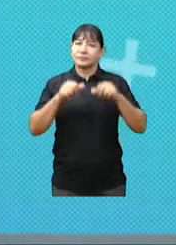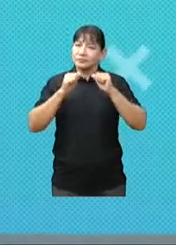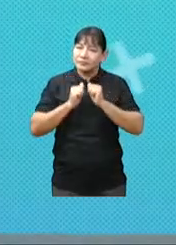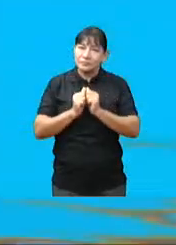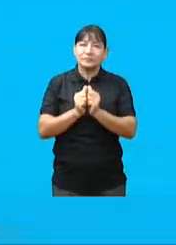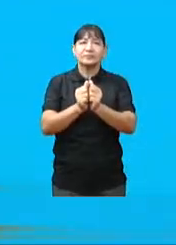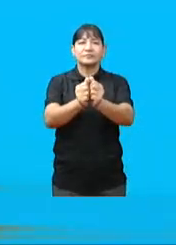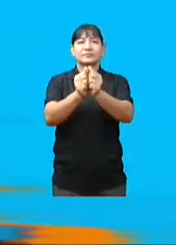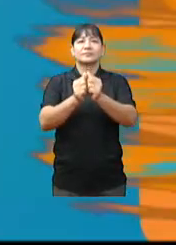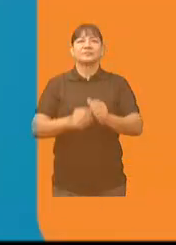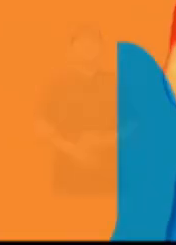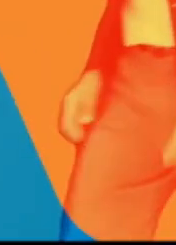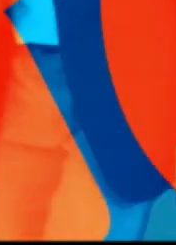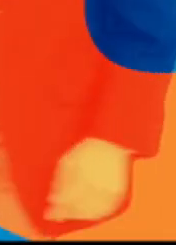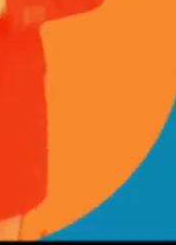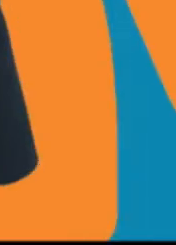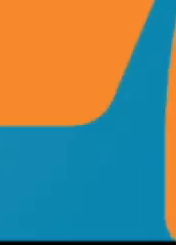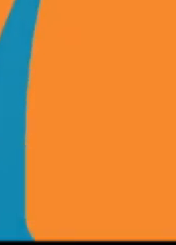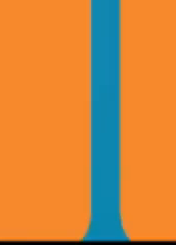Acompáñenos.